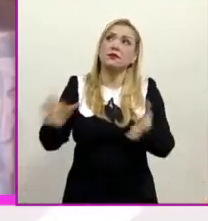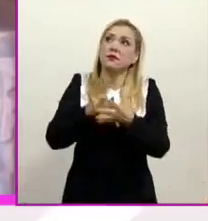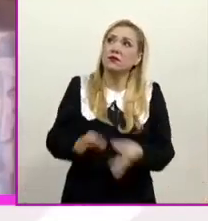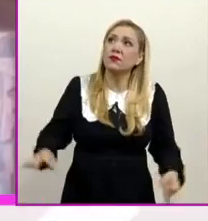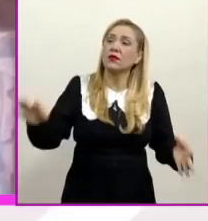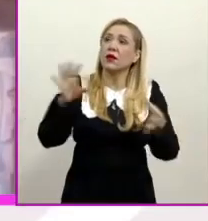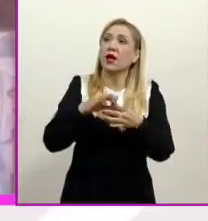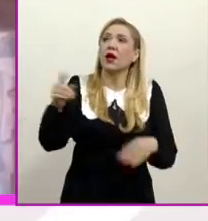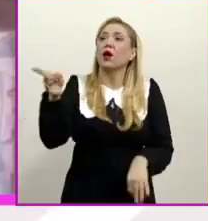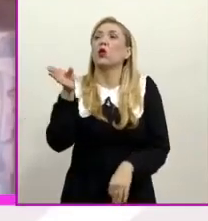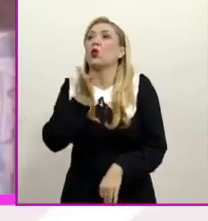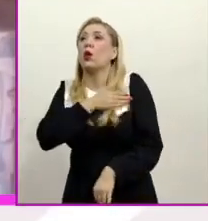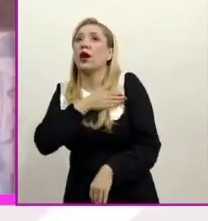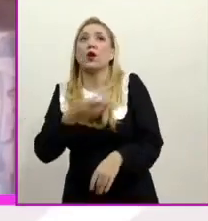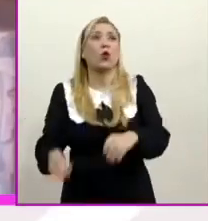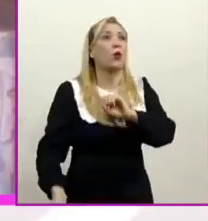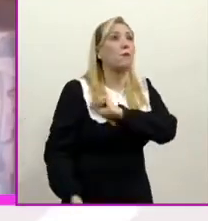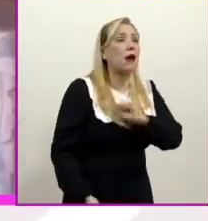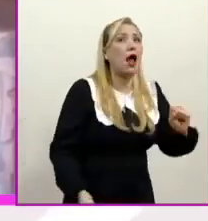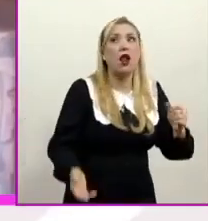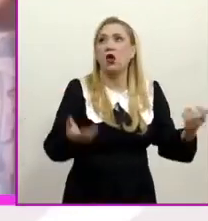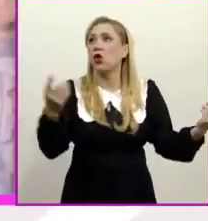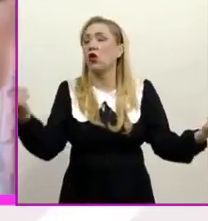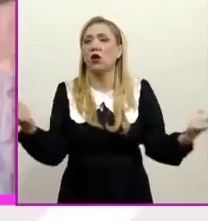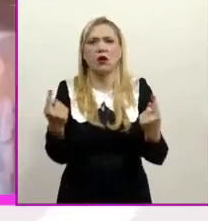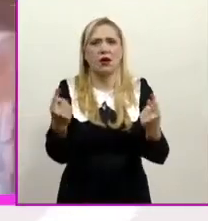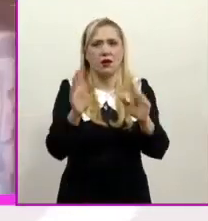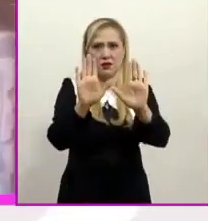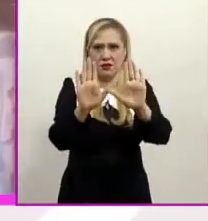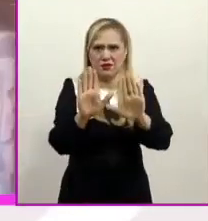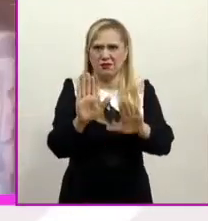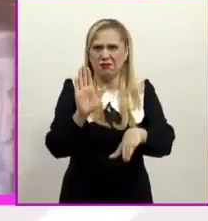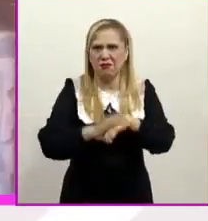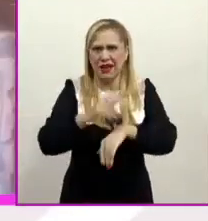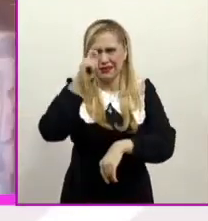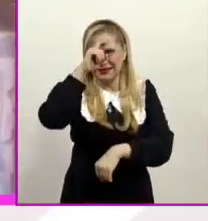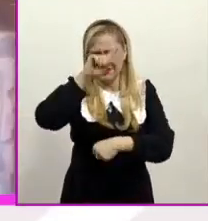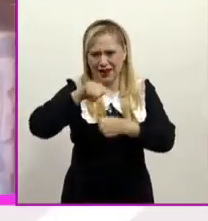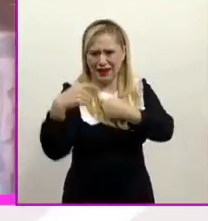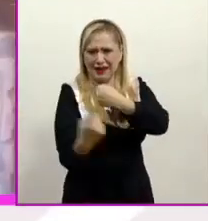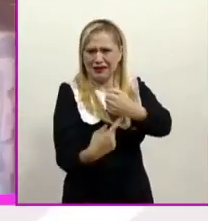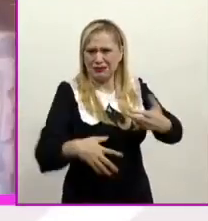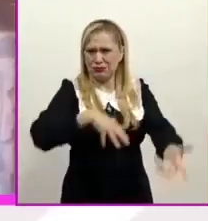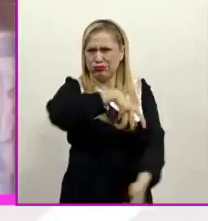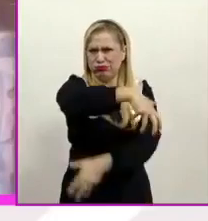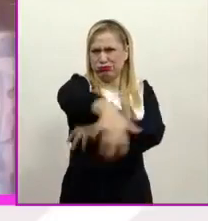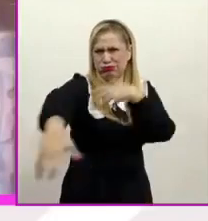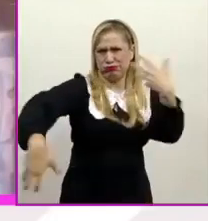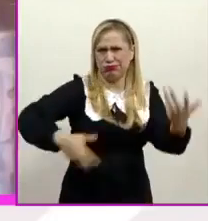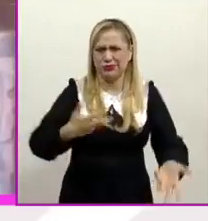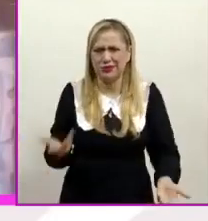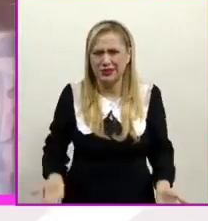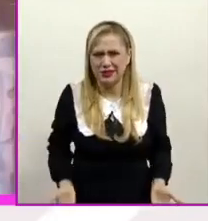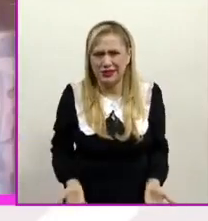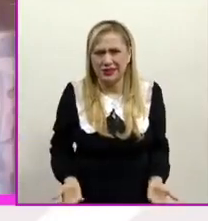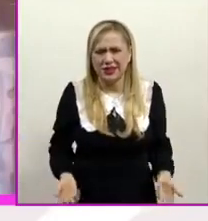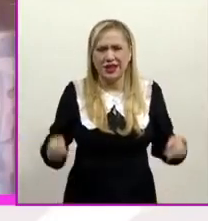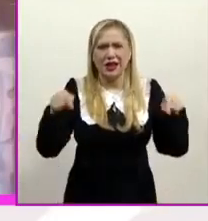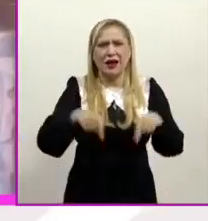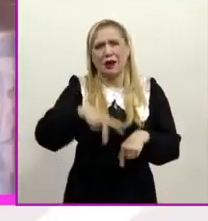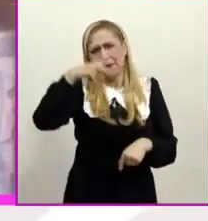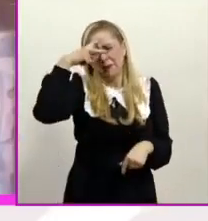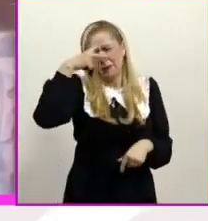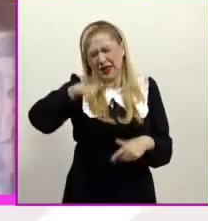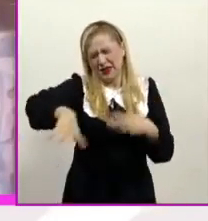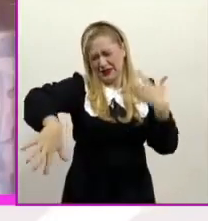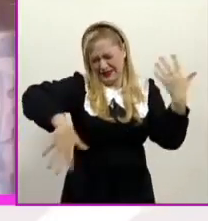y villanos, cuando la vida es mucho más compleja que eso. El propio constructo de este país es